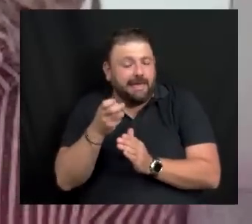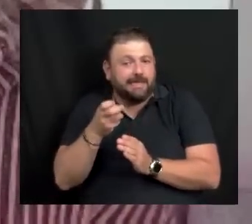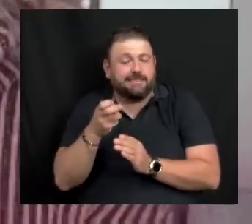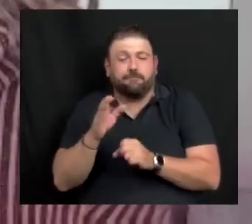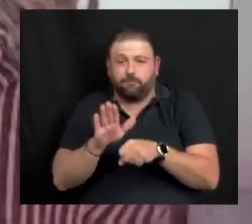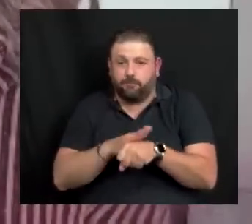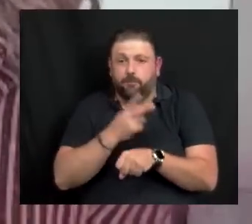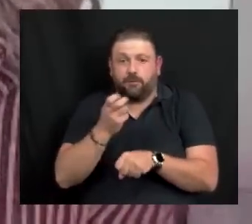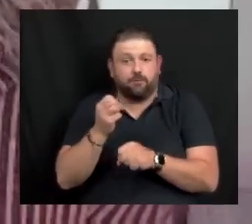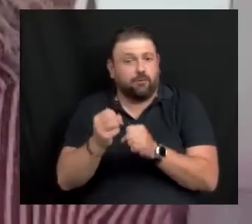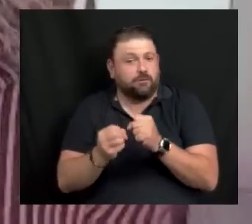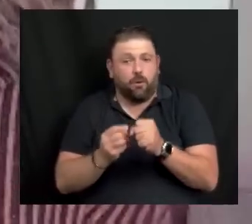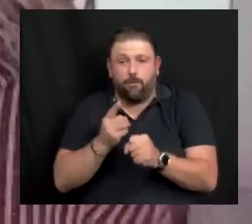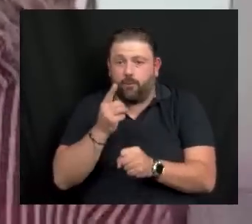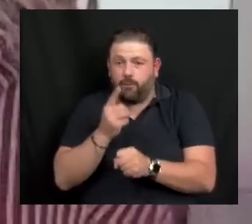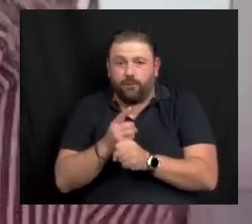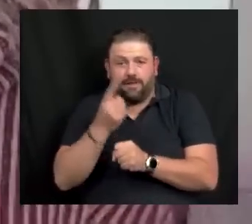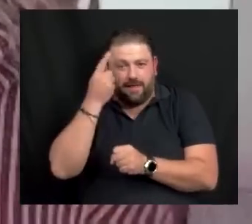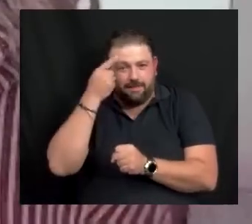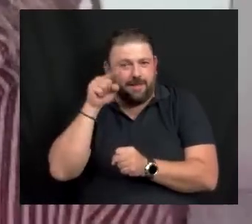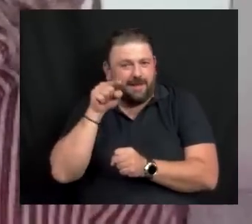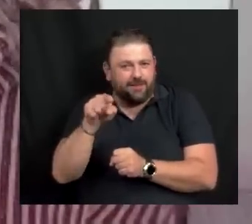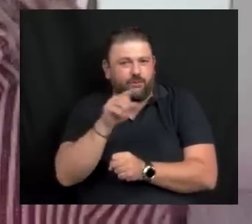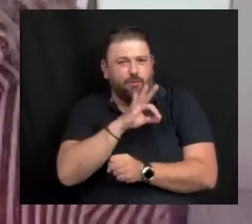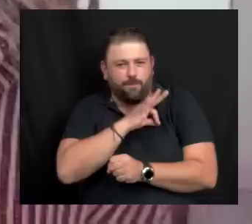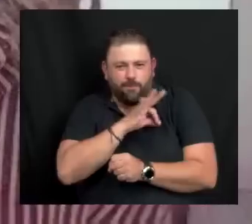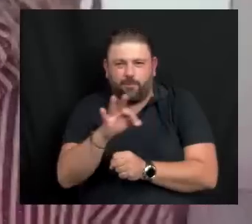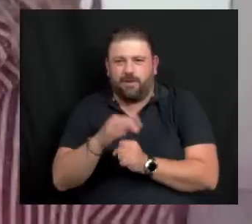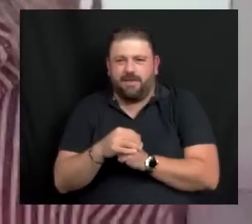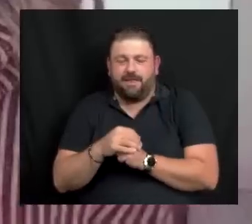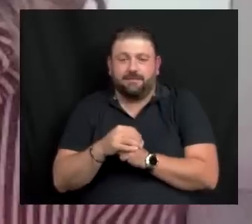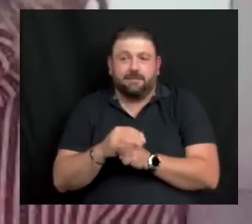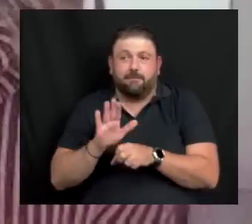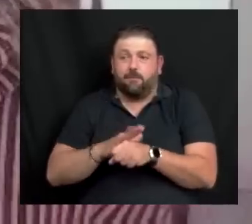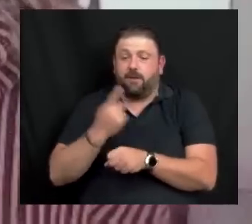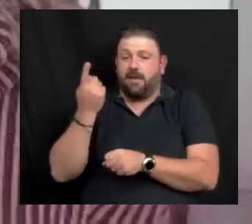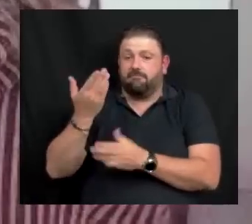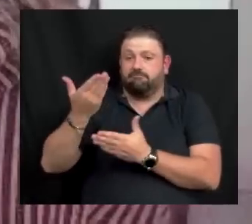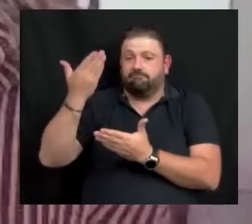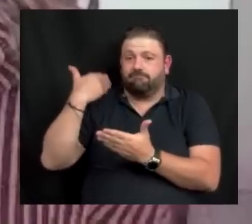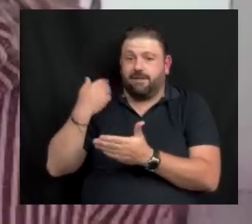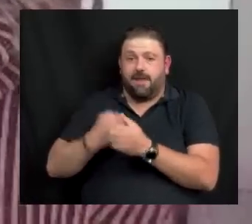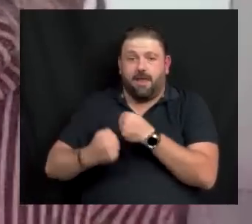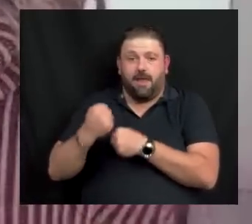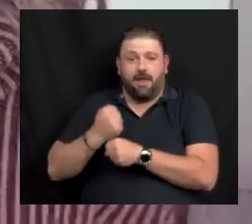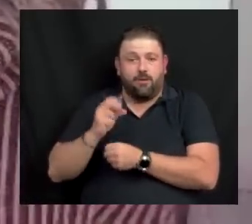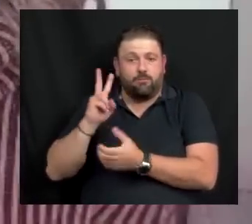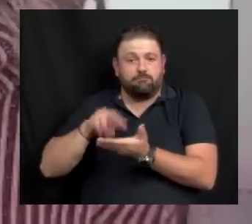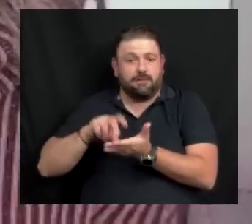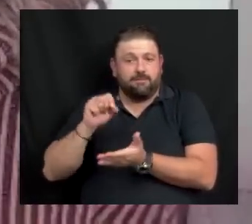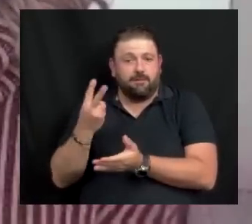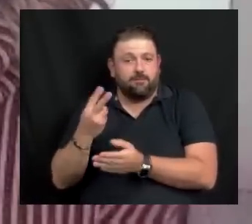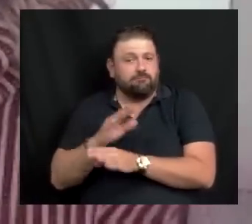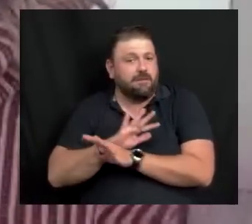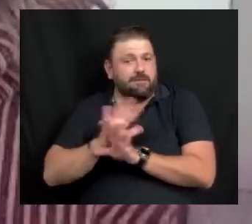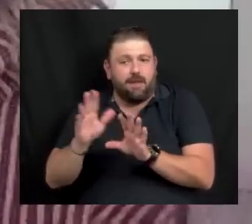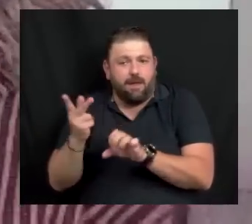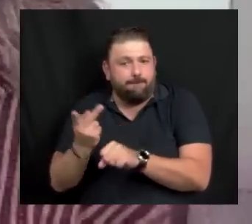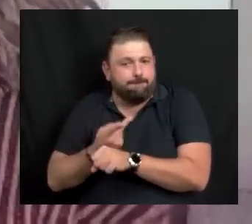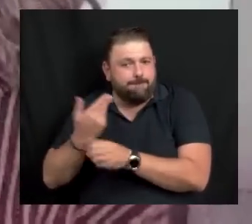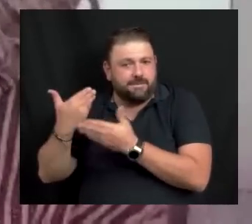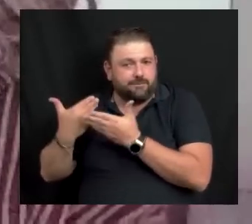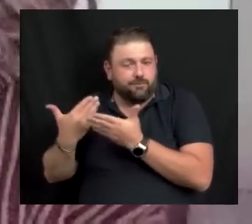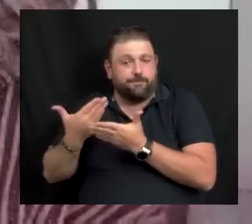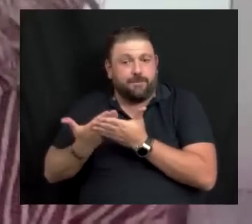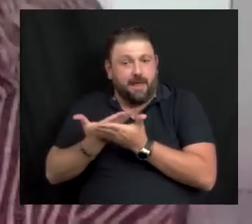de crecer. 2022 no fue de resiliencia, fueron los años anteriores, fue de aprendizaje, fue de acomodo para impulsarnos. No puedes